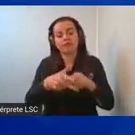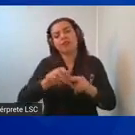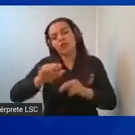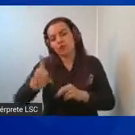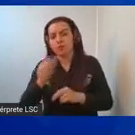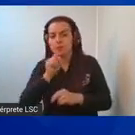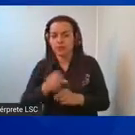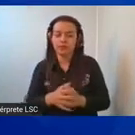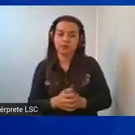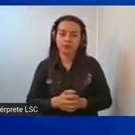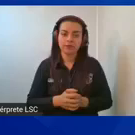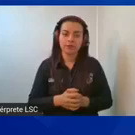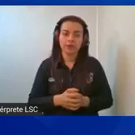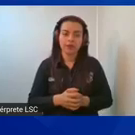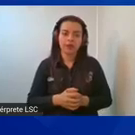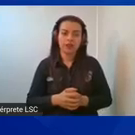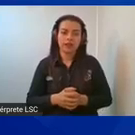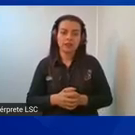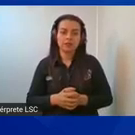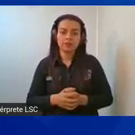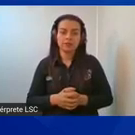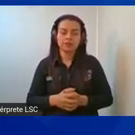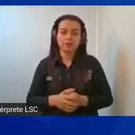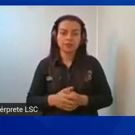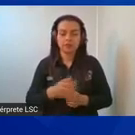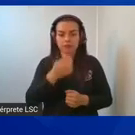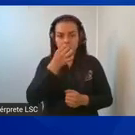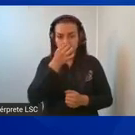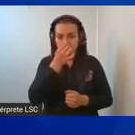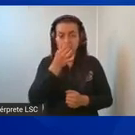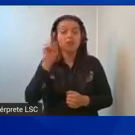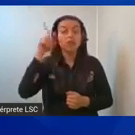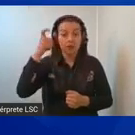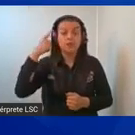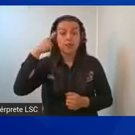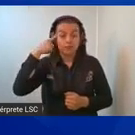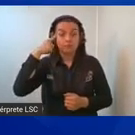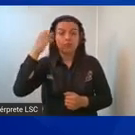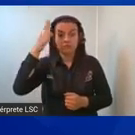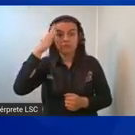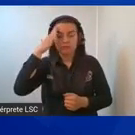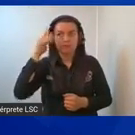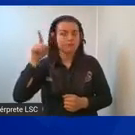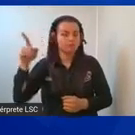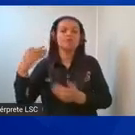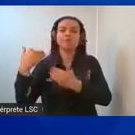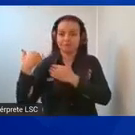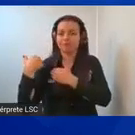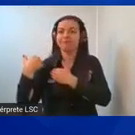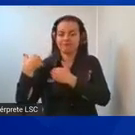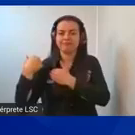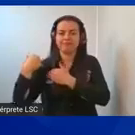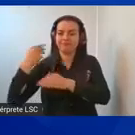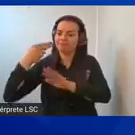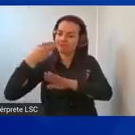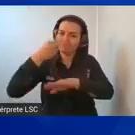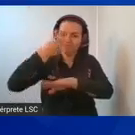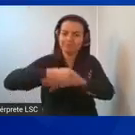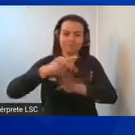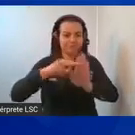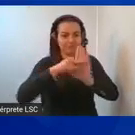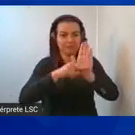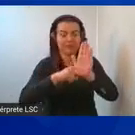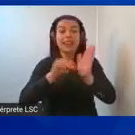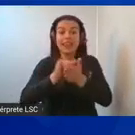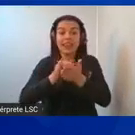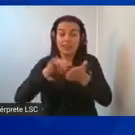Pues digamos, yo lo que siento es que pues, el gobierno tiene facultades para reglamentar, que ese es tal vez lo más importante. Entonces digamos que en cualquier